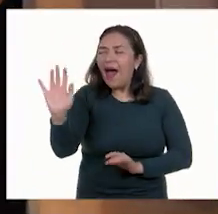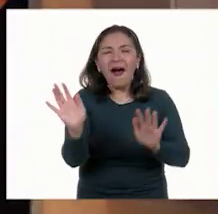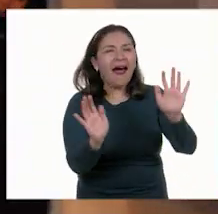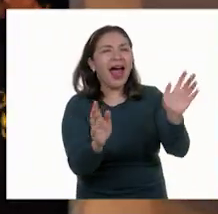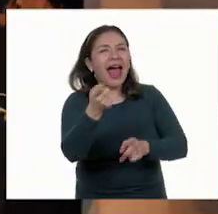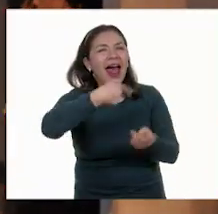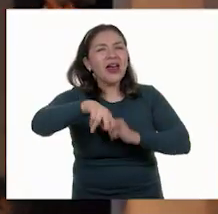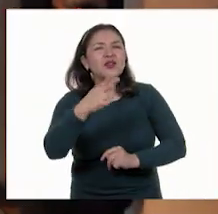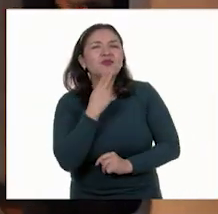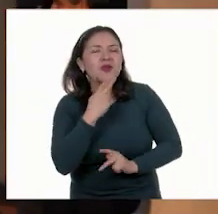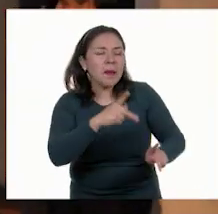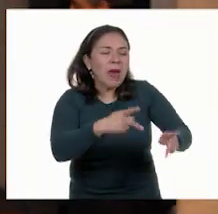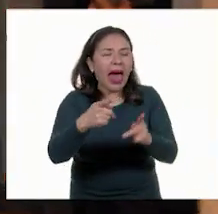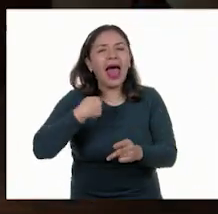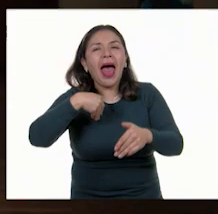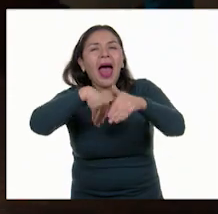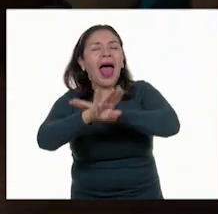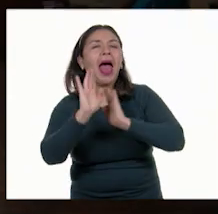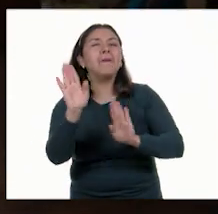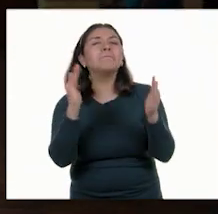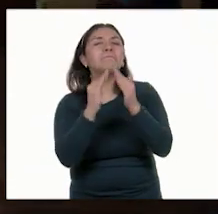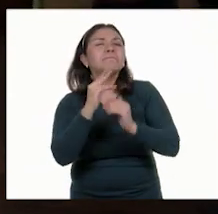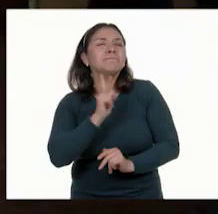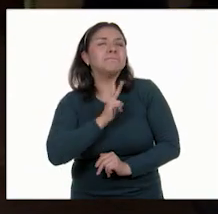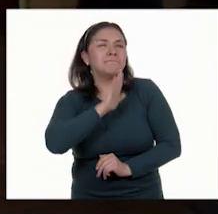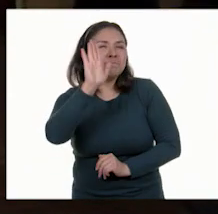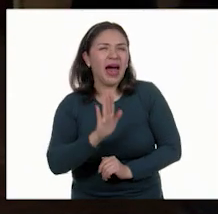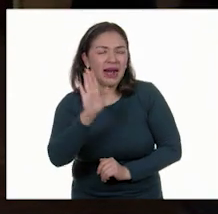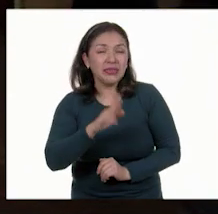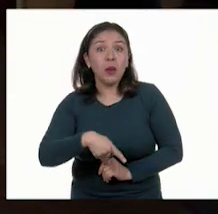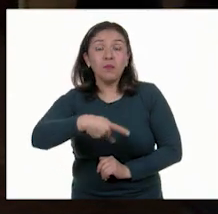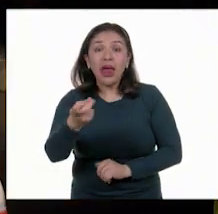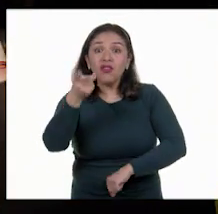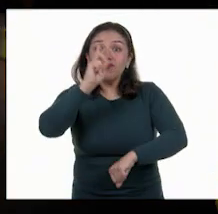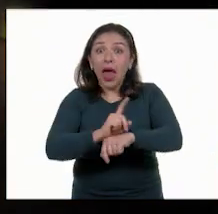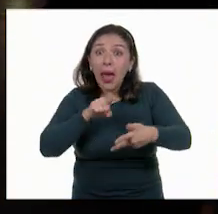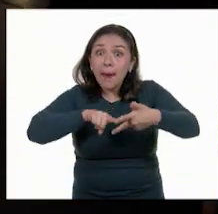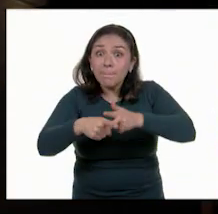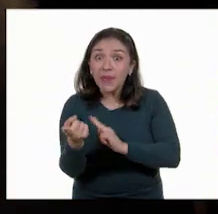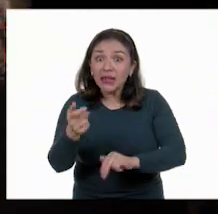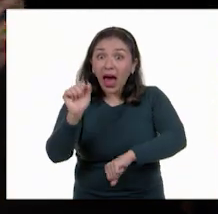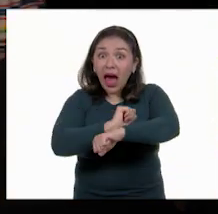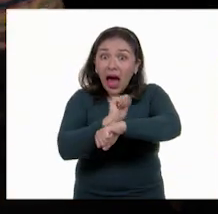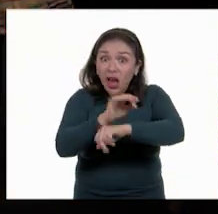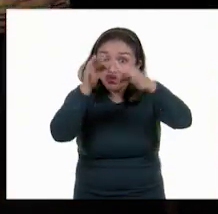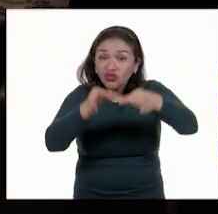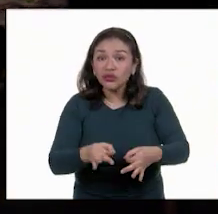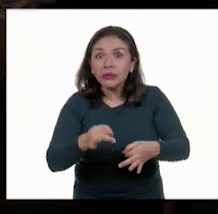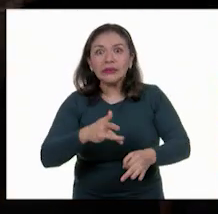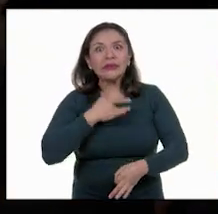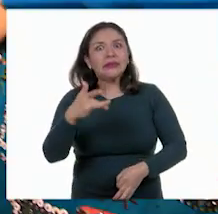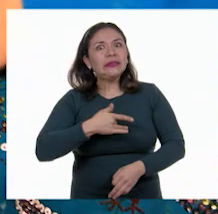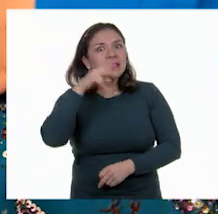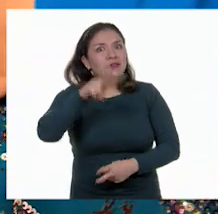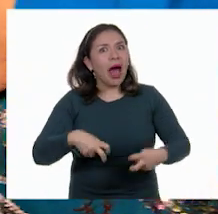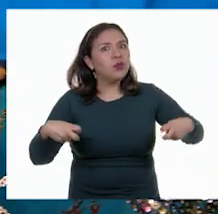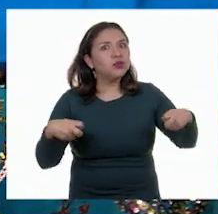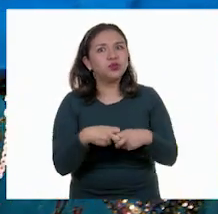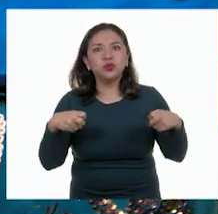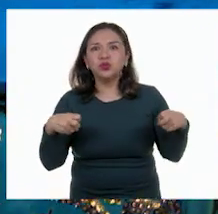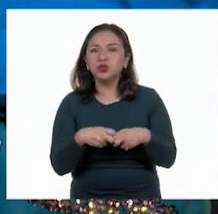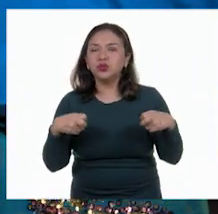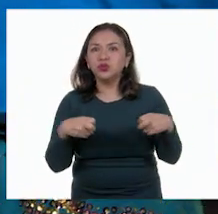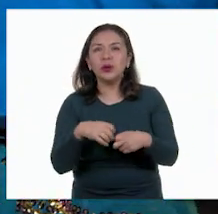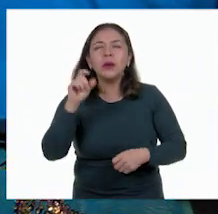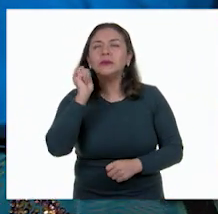que vende dulces y estamos ahí. Pero cada que va a empezar un espectáculo se siente un nervio muy especial. Y yo creo